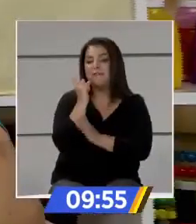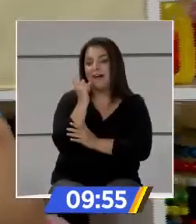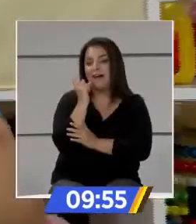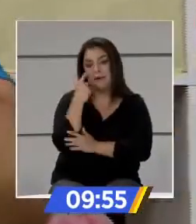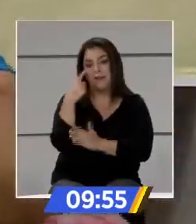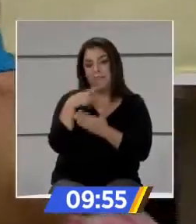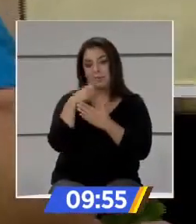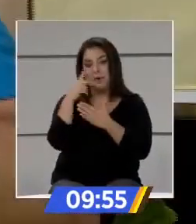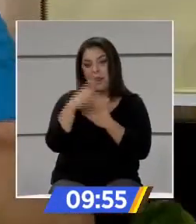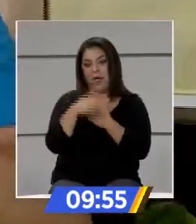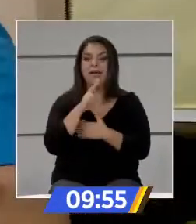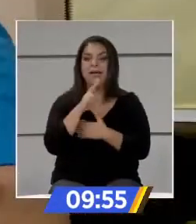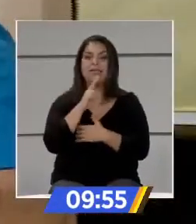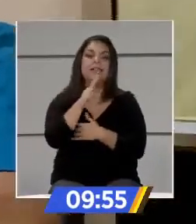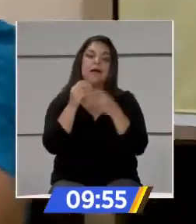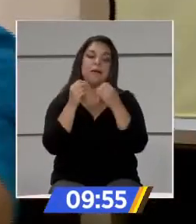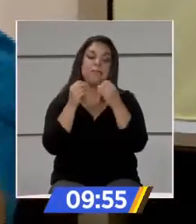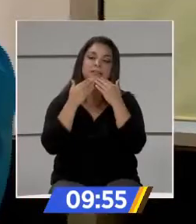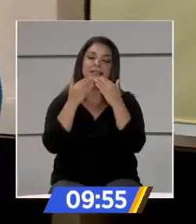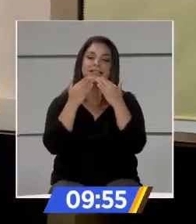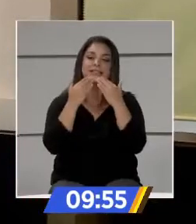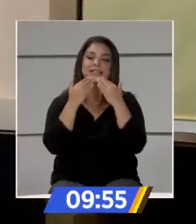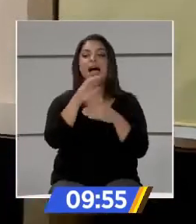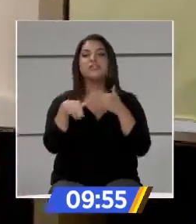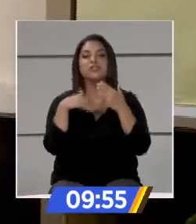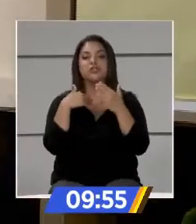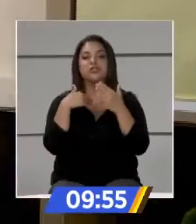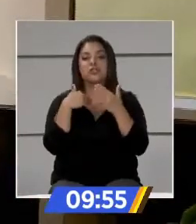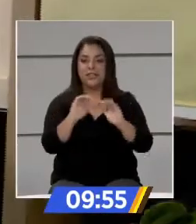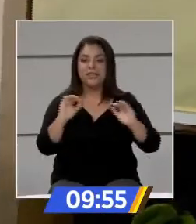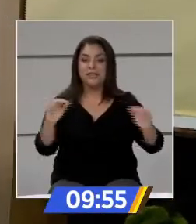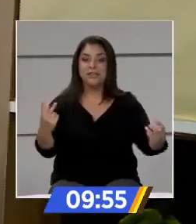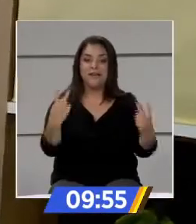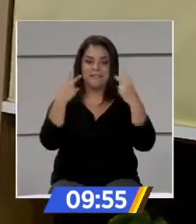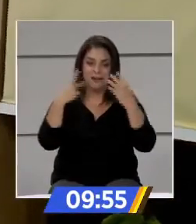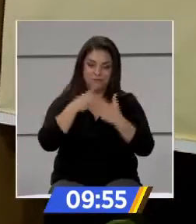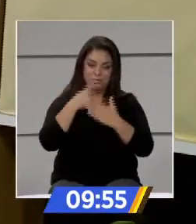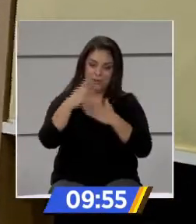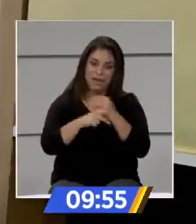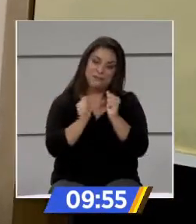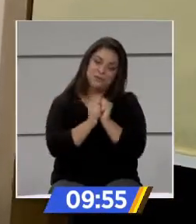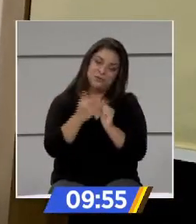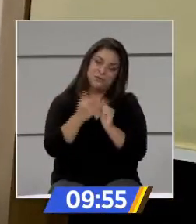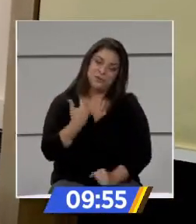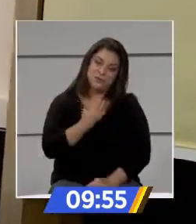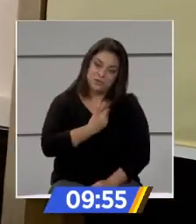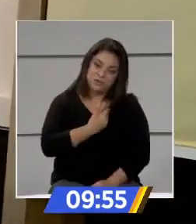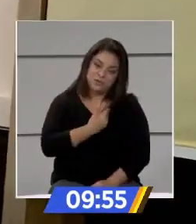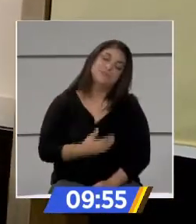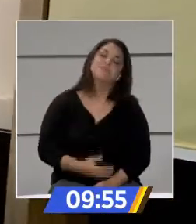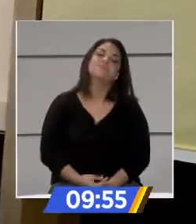verdad, muchísimas gracias a todos los chicos que se apuntan con nosotros